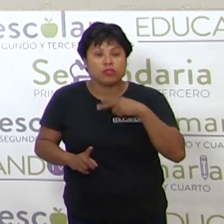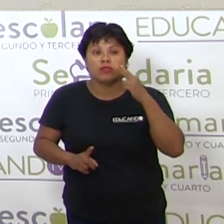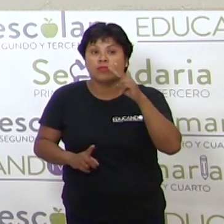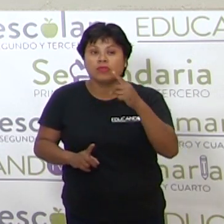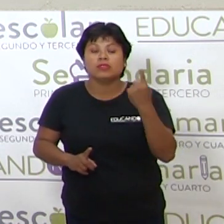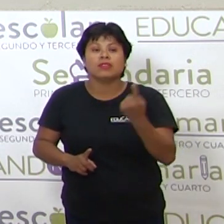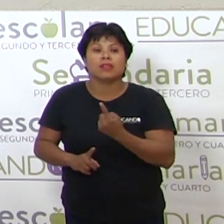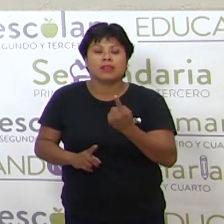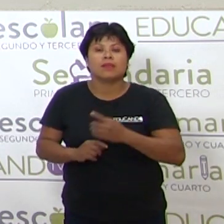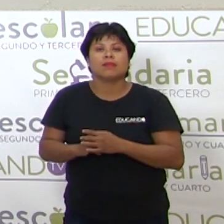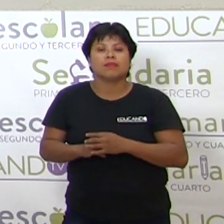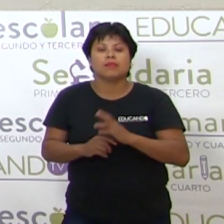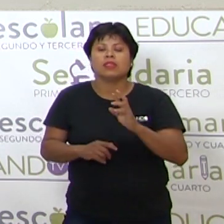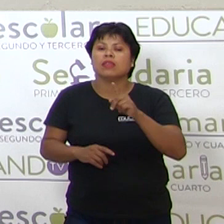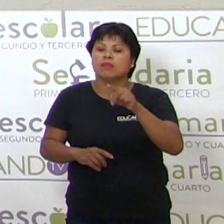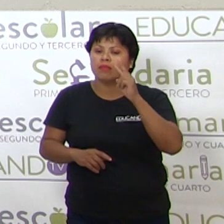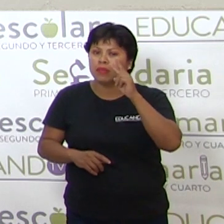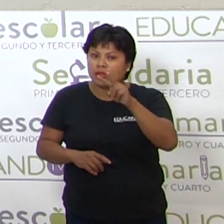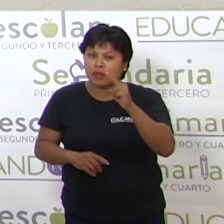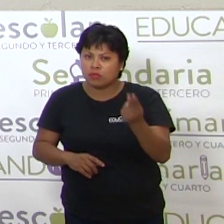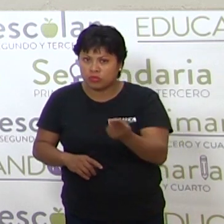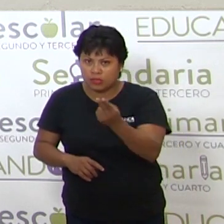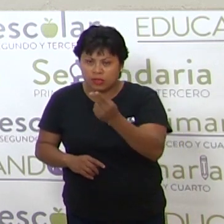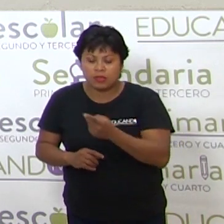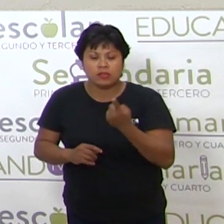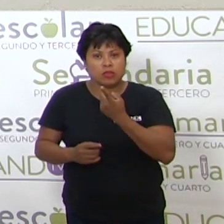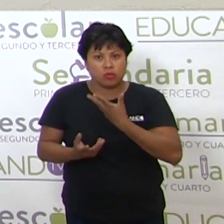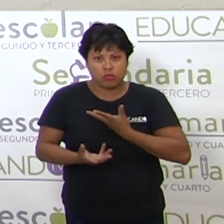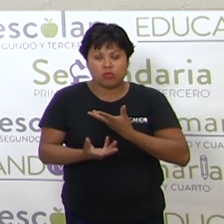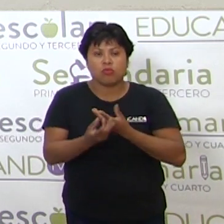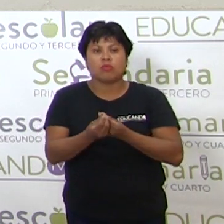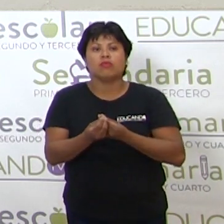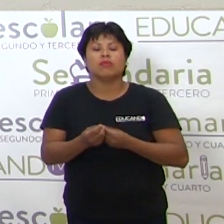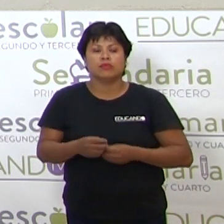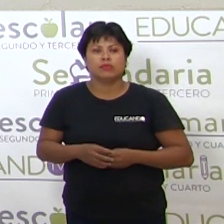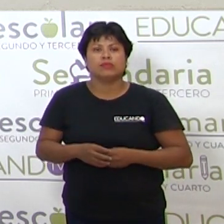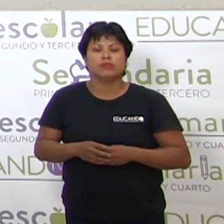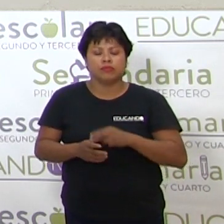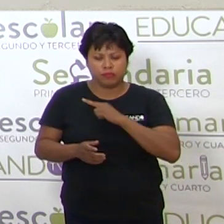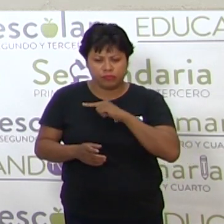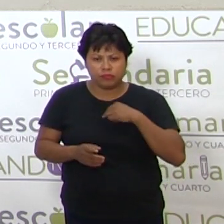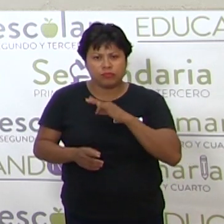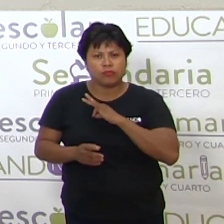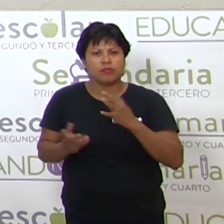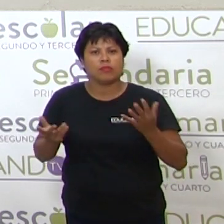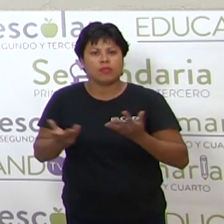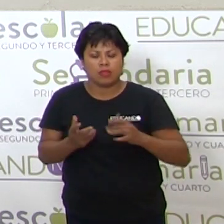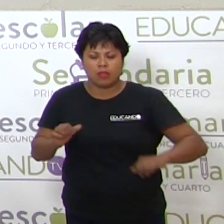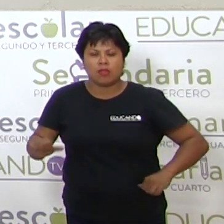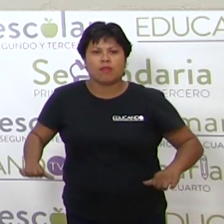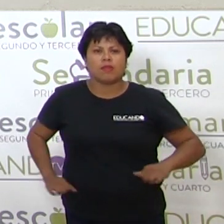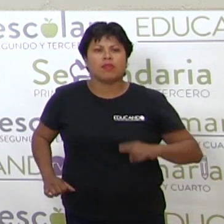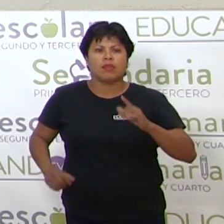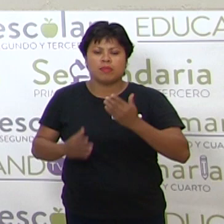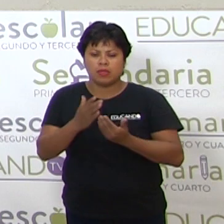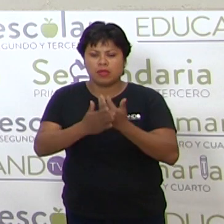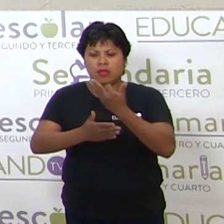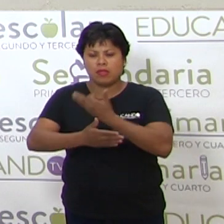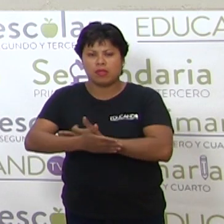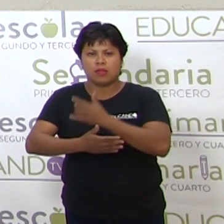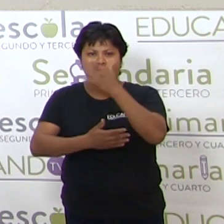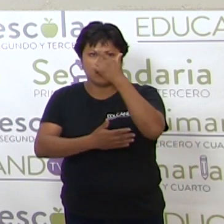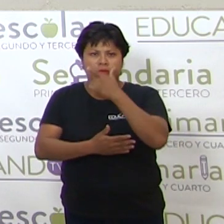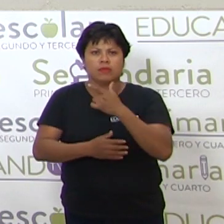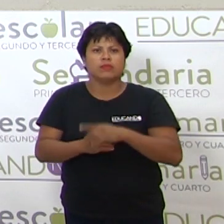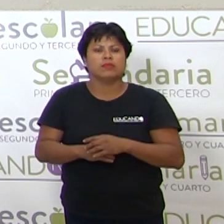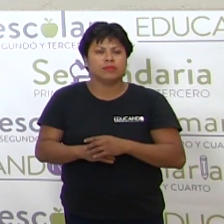que reconocieran ustedes que juntos lograremos comentar las actividades de la mañana de la tarde y